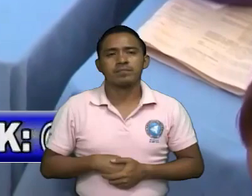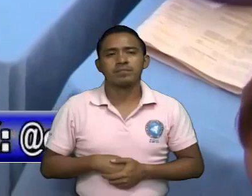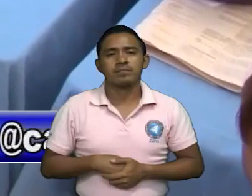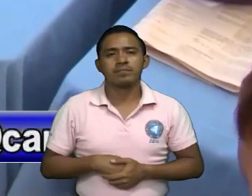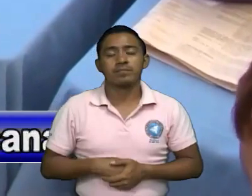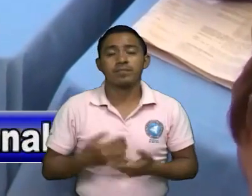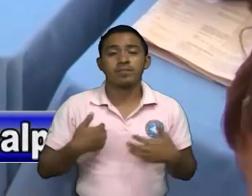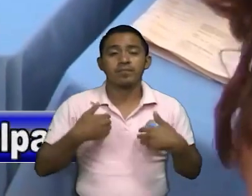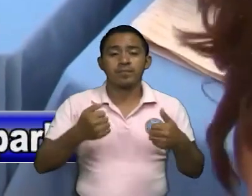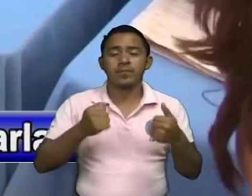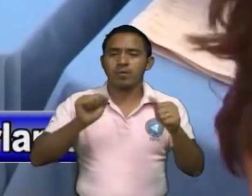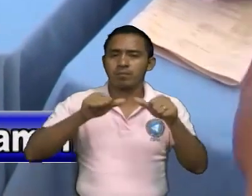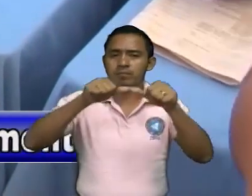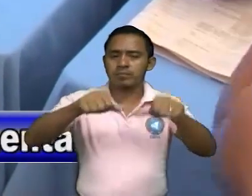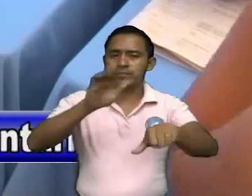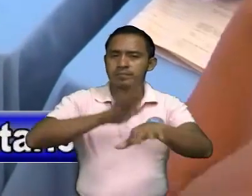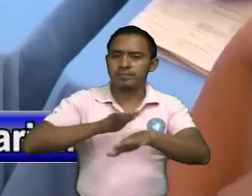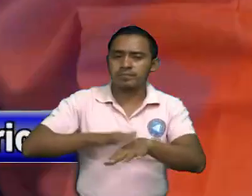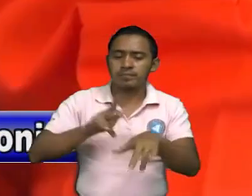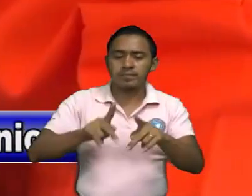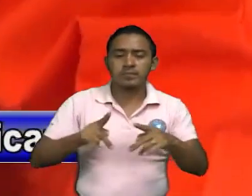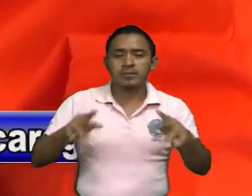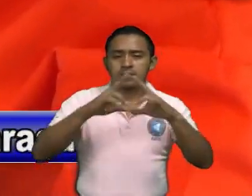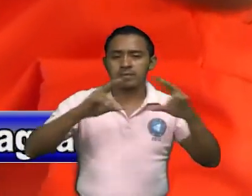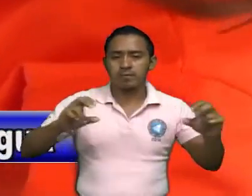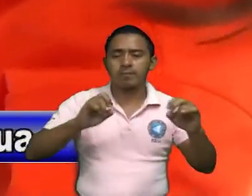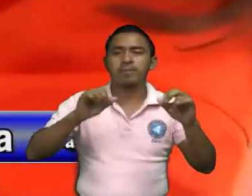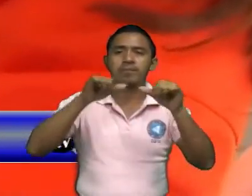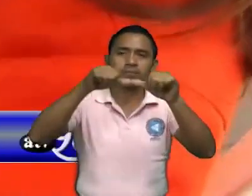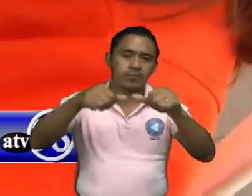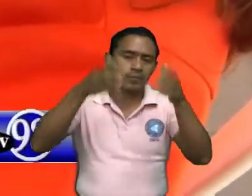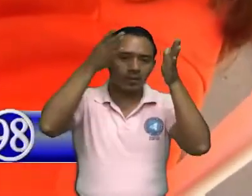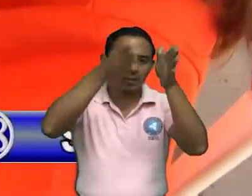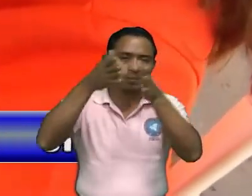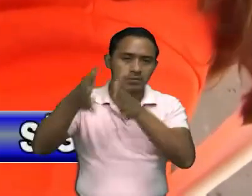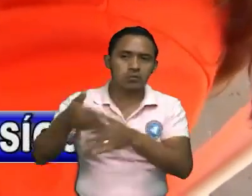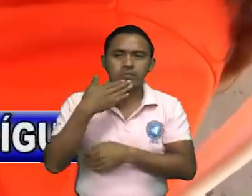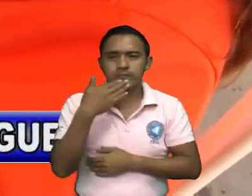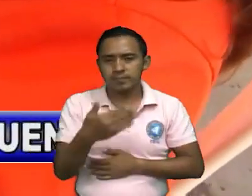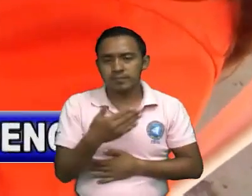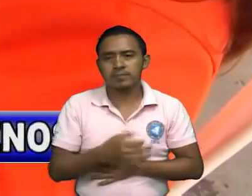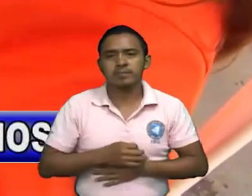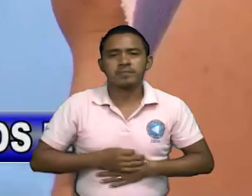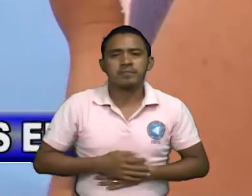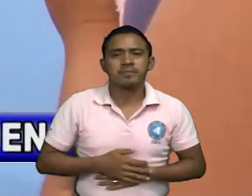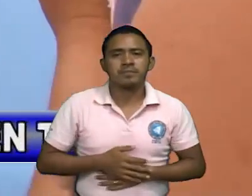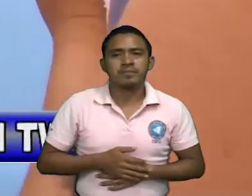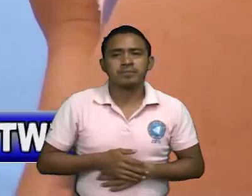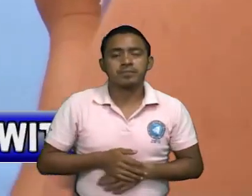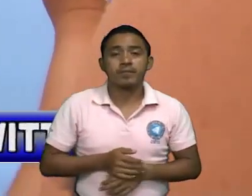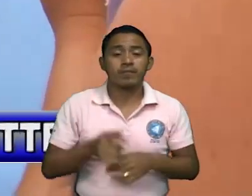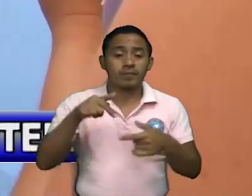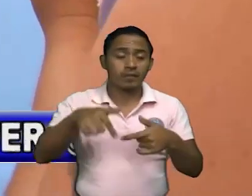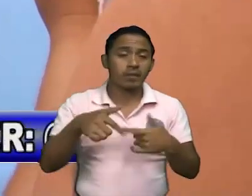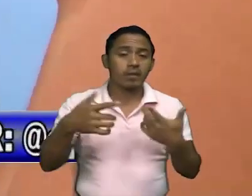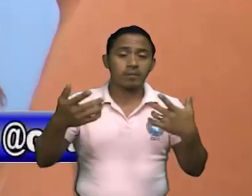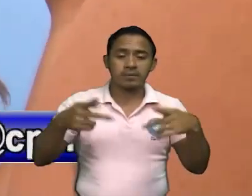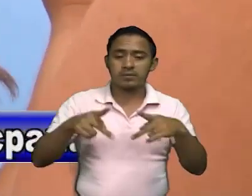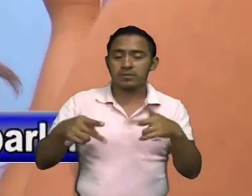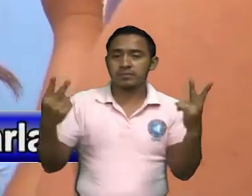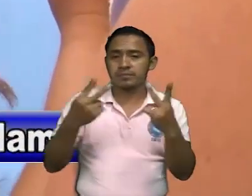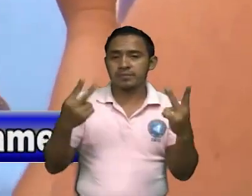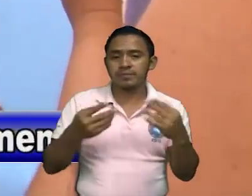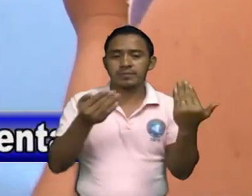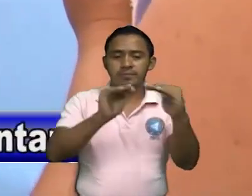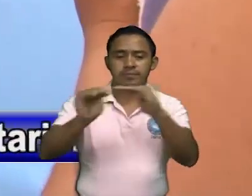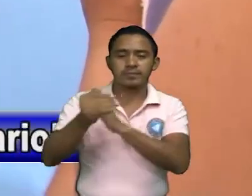La salud sigue tocando las puertas de los nicaragüenses para llevarle una atención con calidad y calidez. Esta vez, habitantes del barrio El